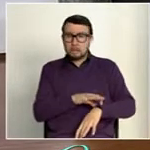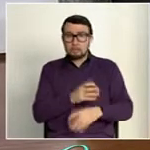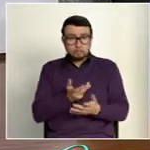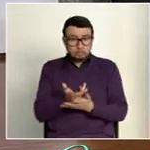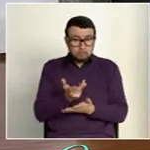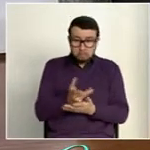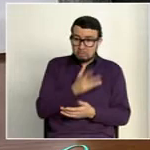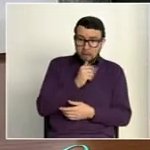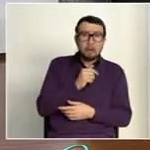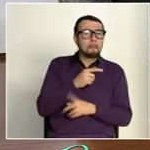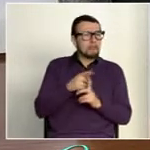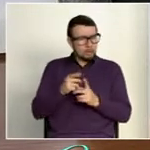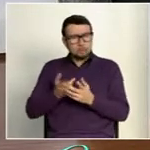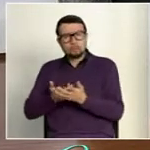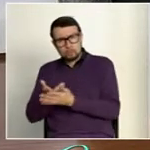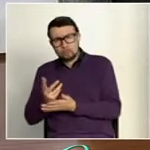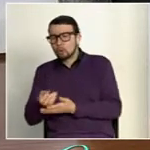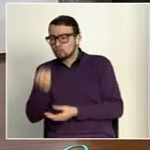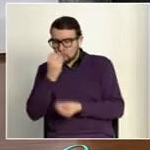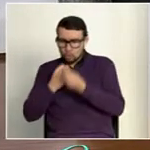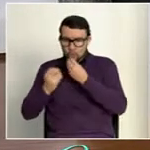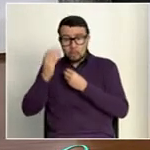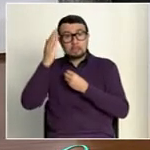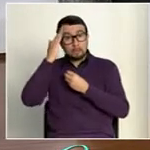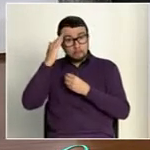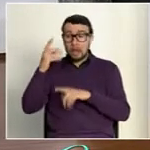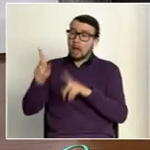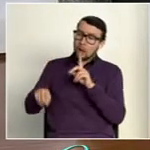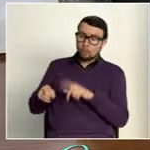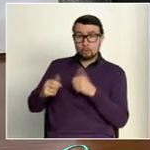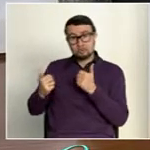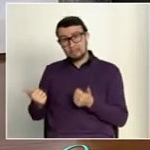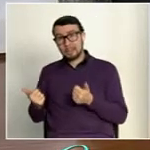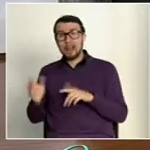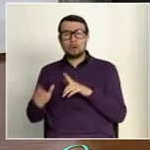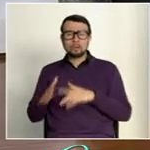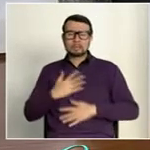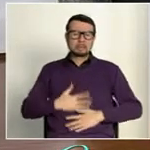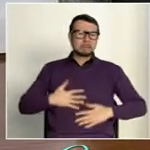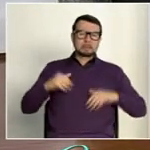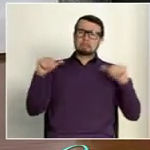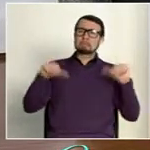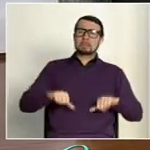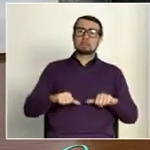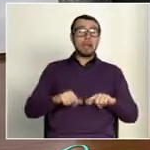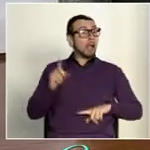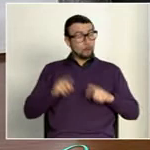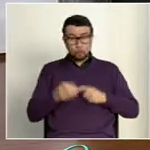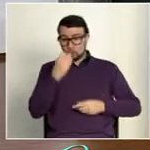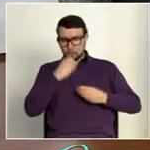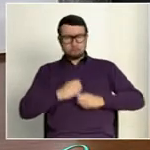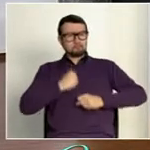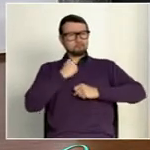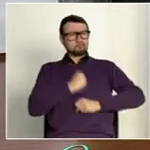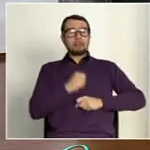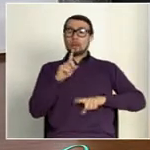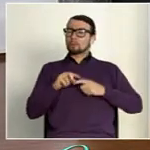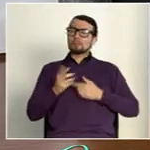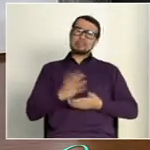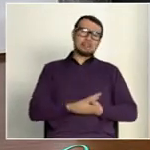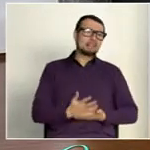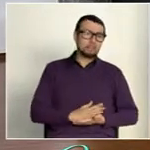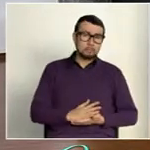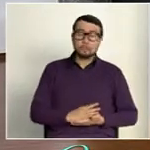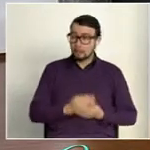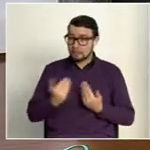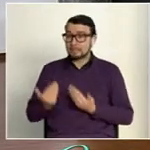desde la alimentación. Todos sabemos que hay alimentos que nos caen bien y otros mal. que toleramos bien, que toleramos mal, que nos sirven para